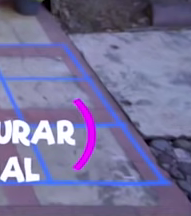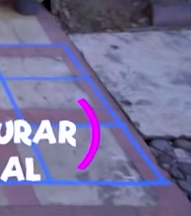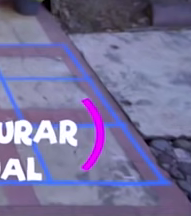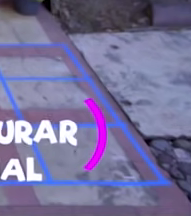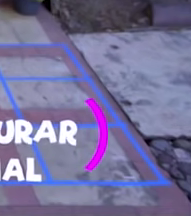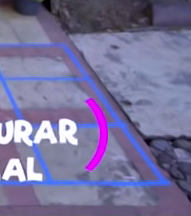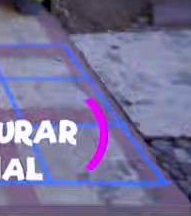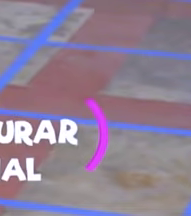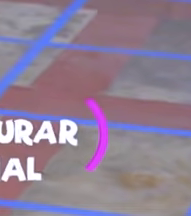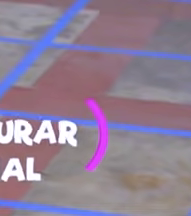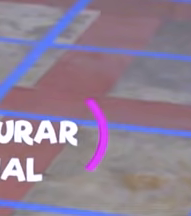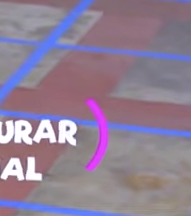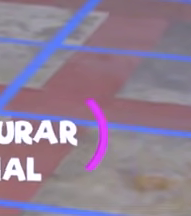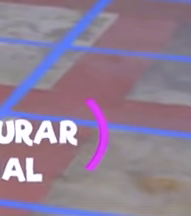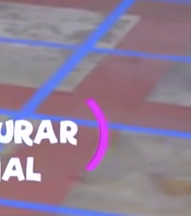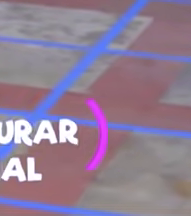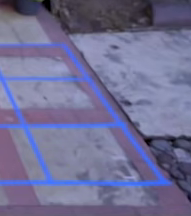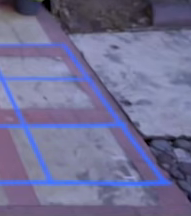¡Gracias!